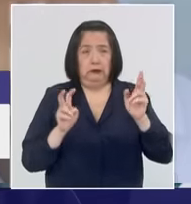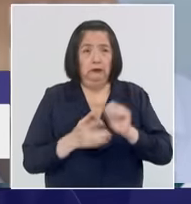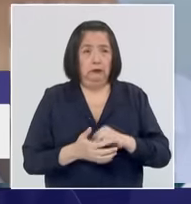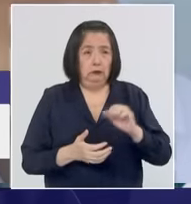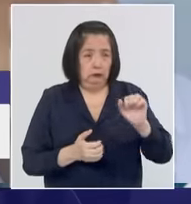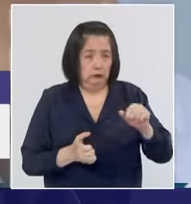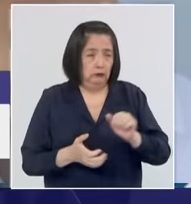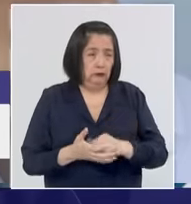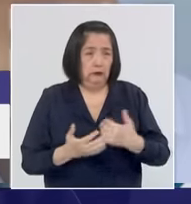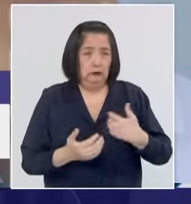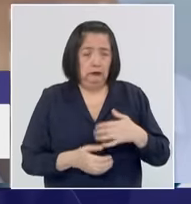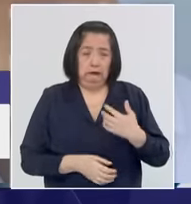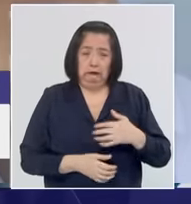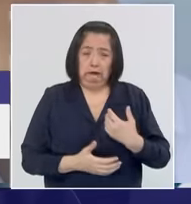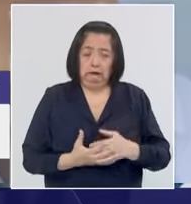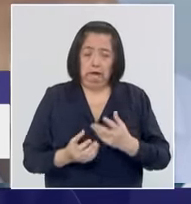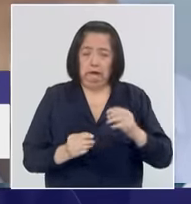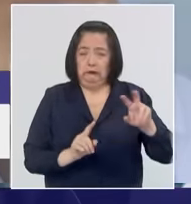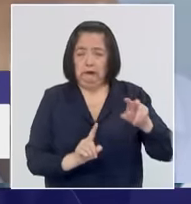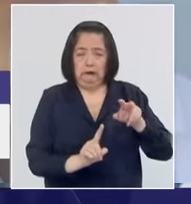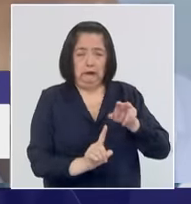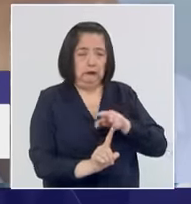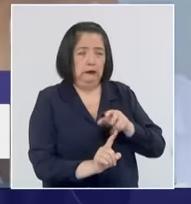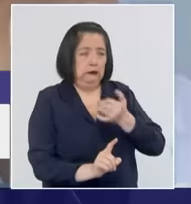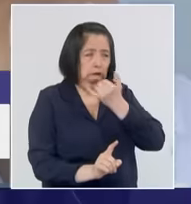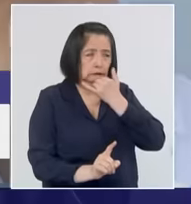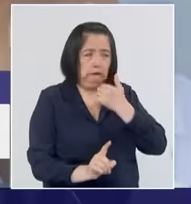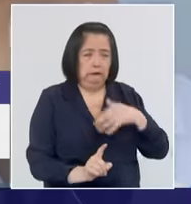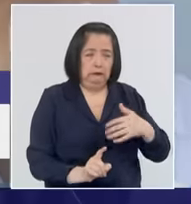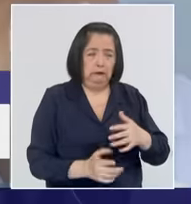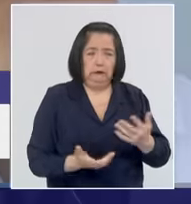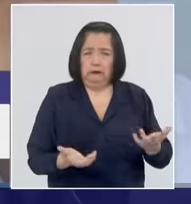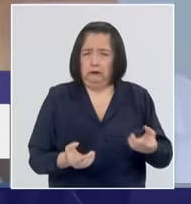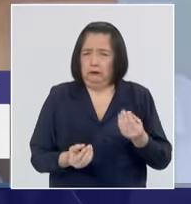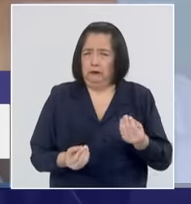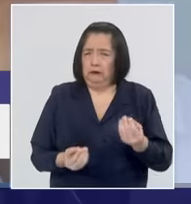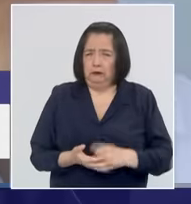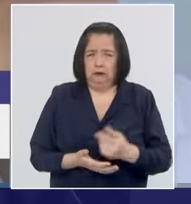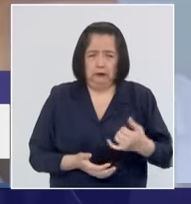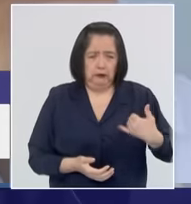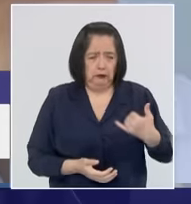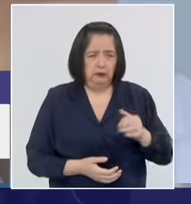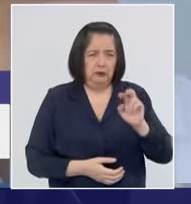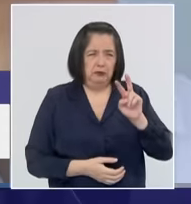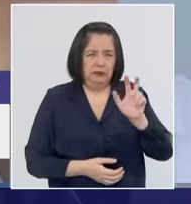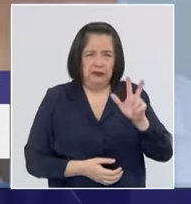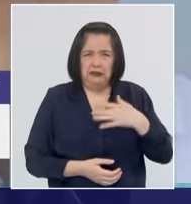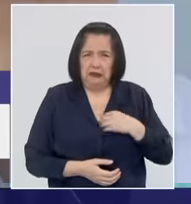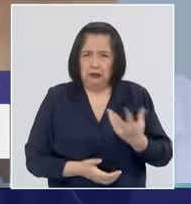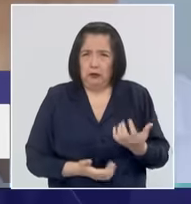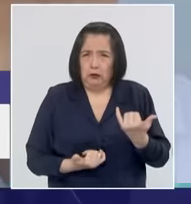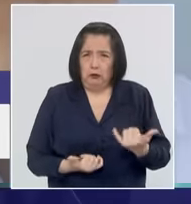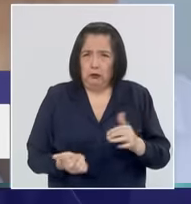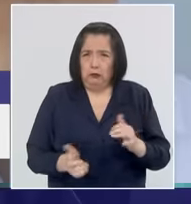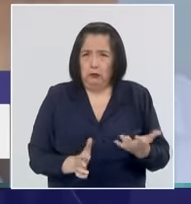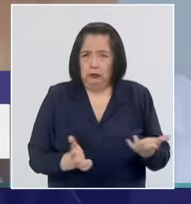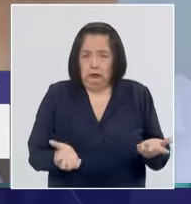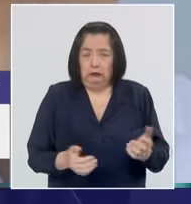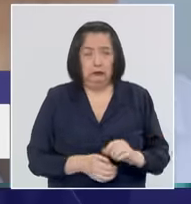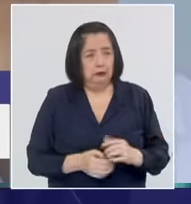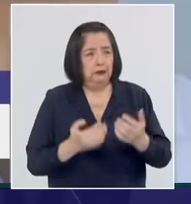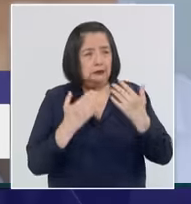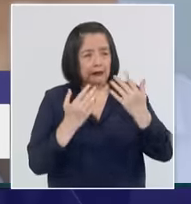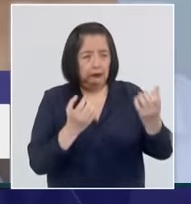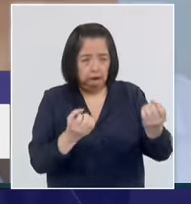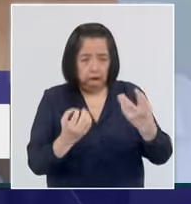a tener muchas visiones de lo que sucedió, porque no es posible que una joven de 23 años esté hoy muerta. Muchísimas